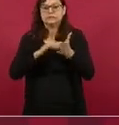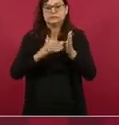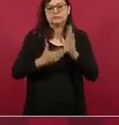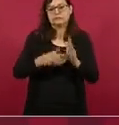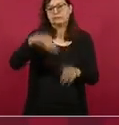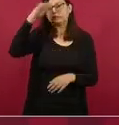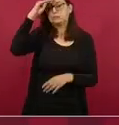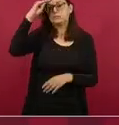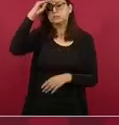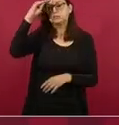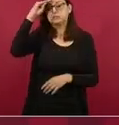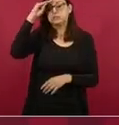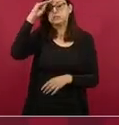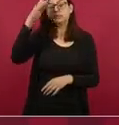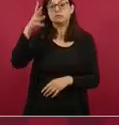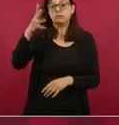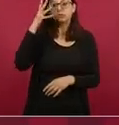declaran